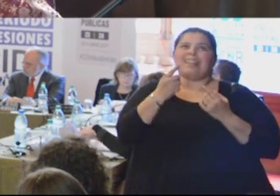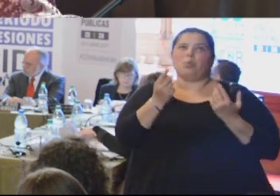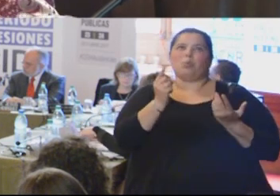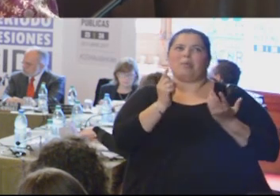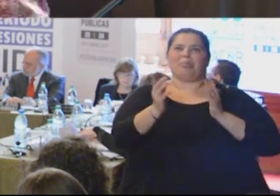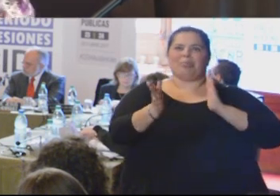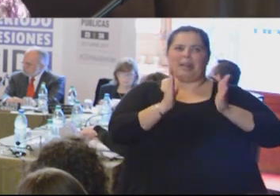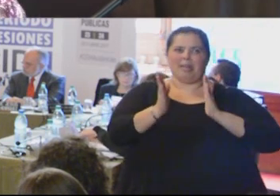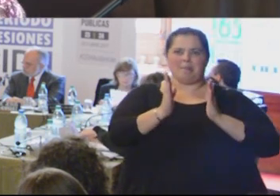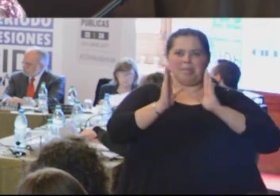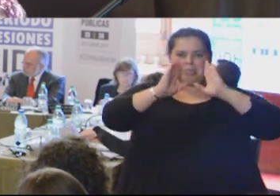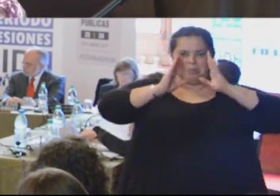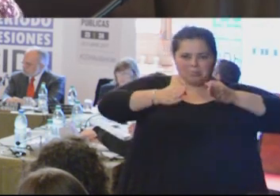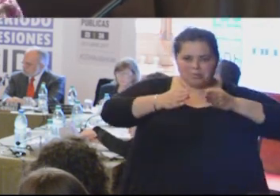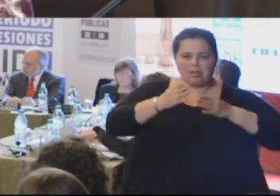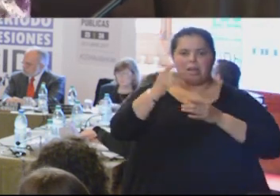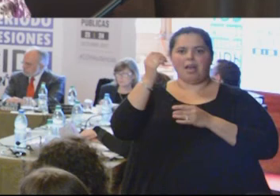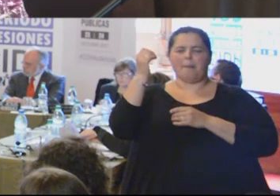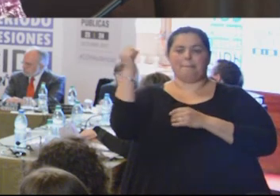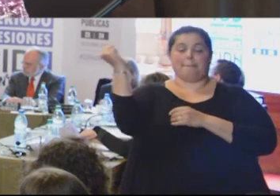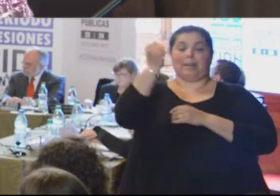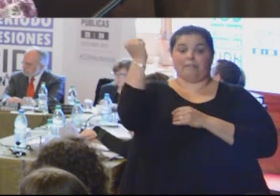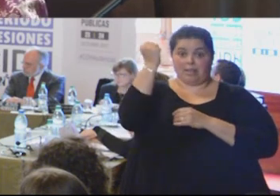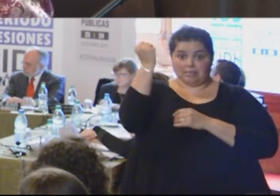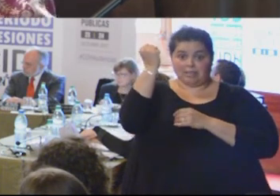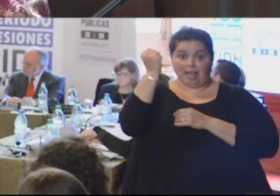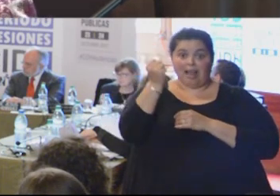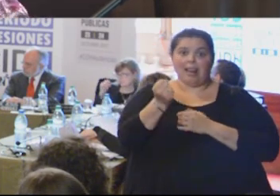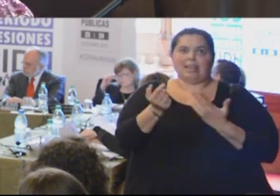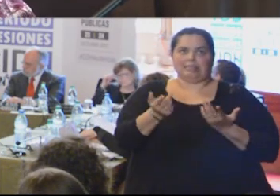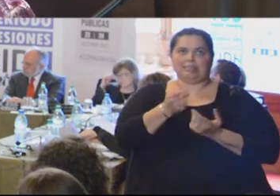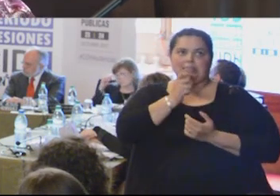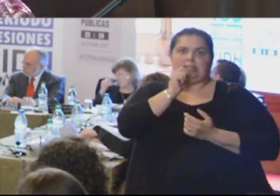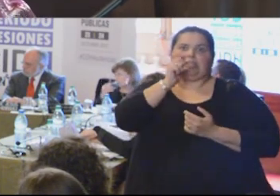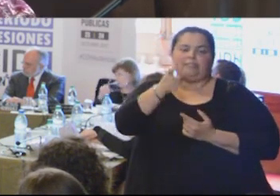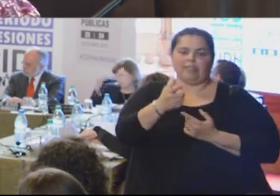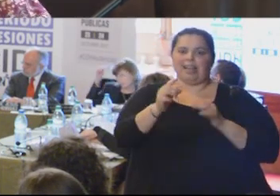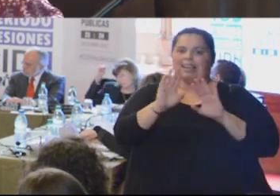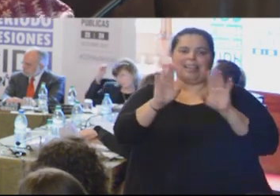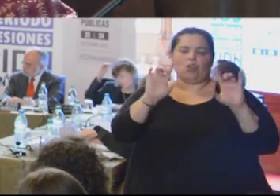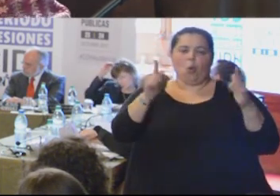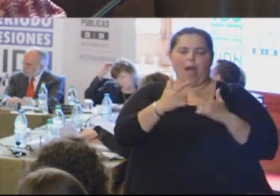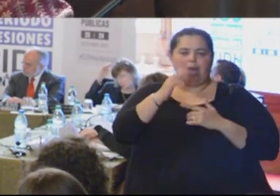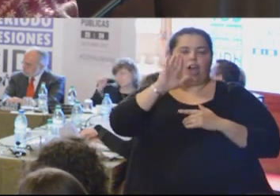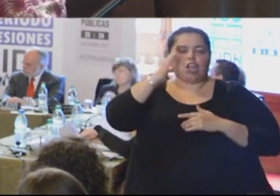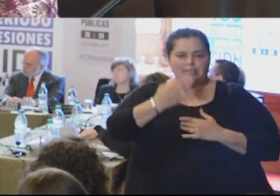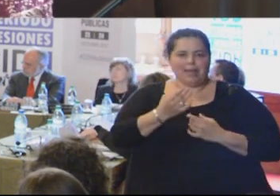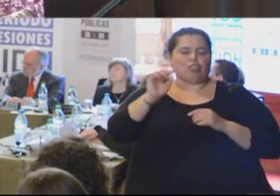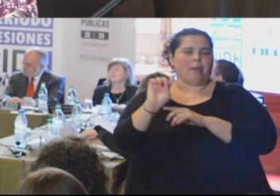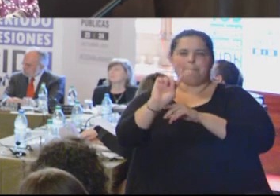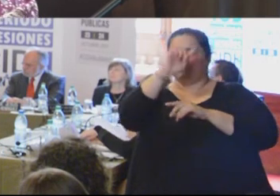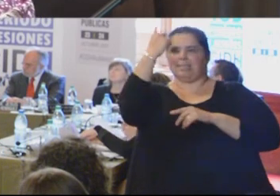implica presas precisamente un desconocimiento de principios claves entonces me gustaría tener